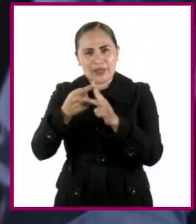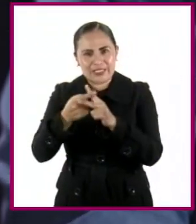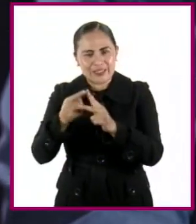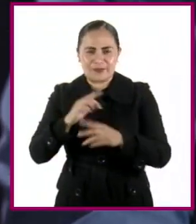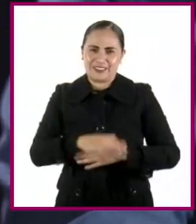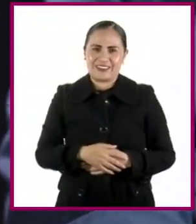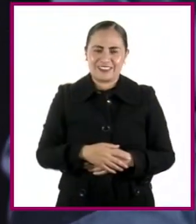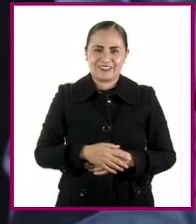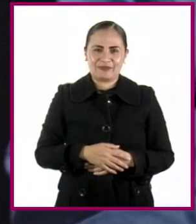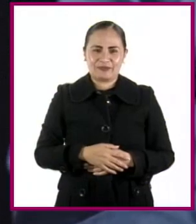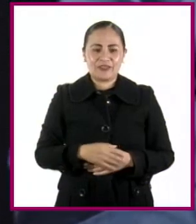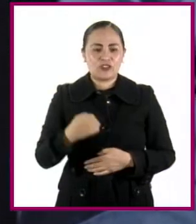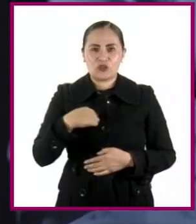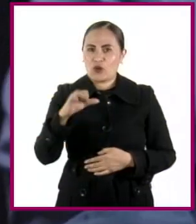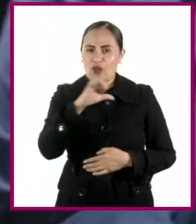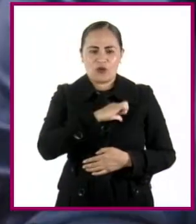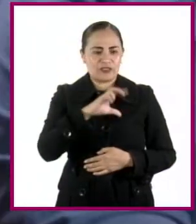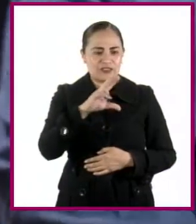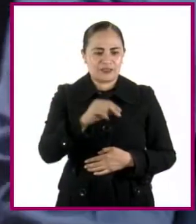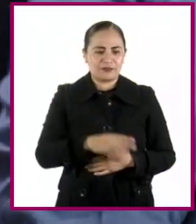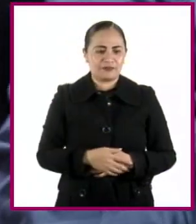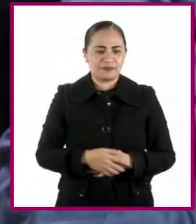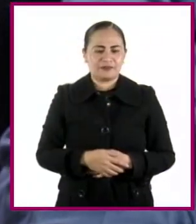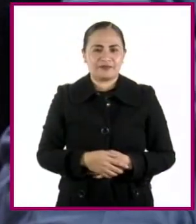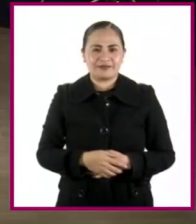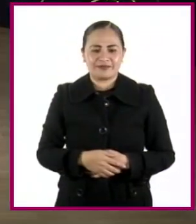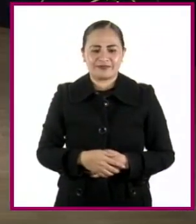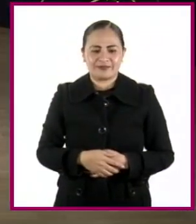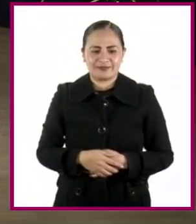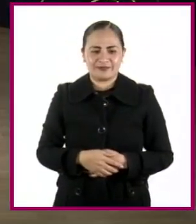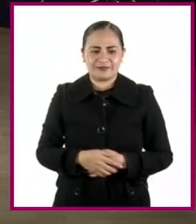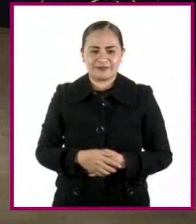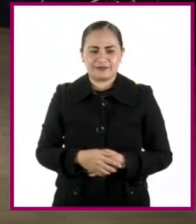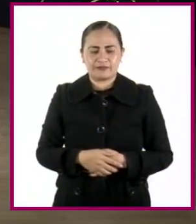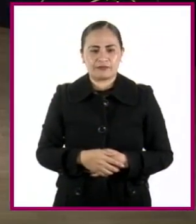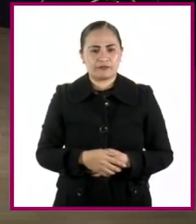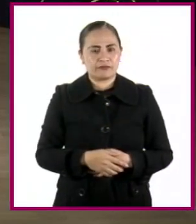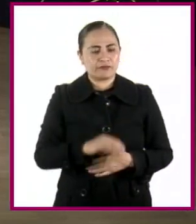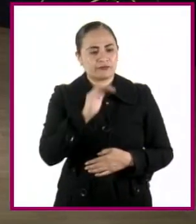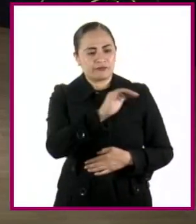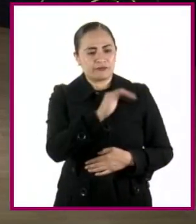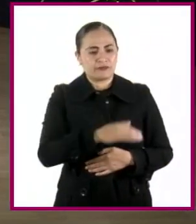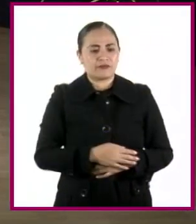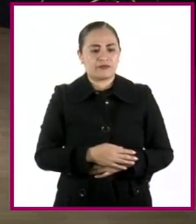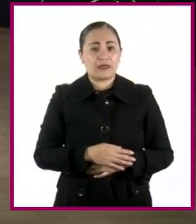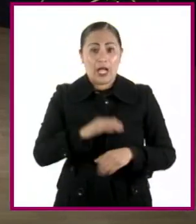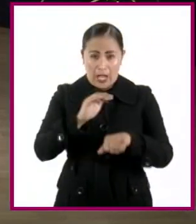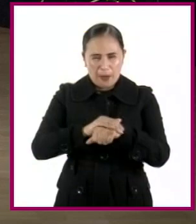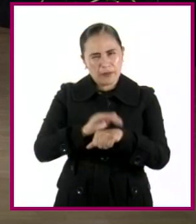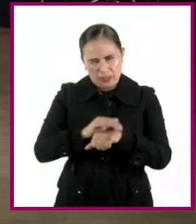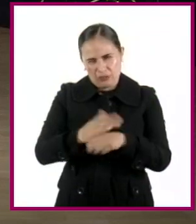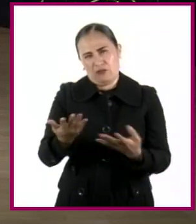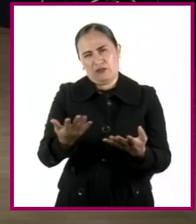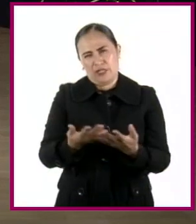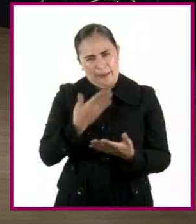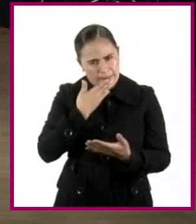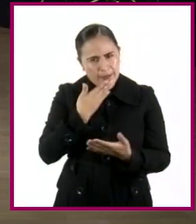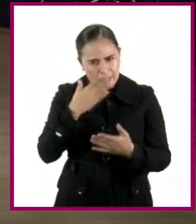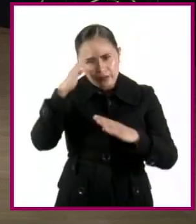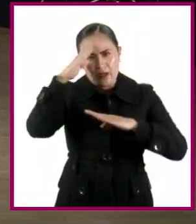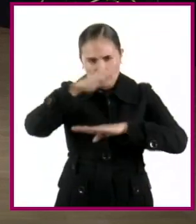eres egoísta. No soy No, sí eres egoísta. Es malo. Amigos como siempre. ¿Ya?